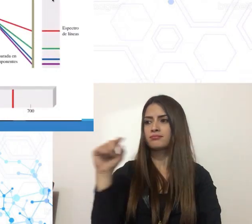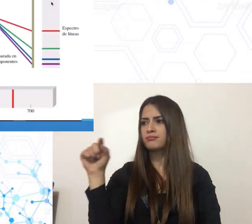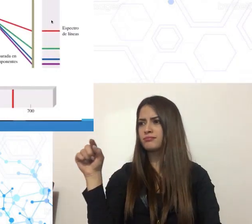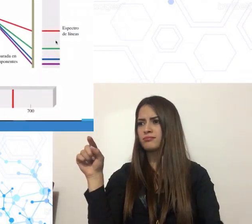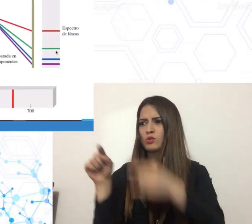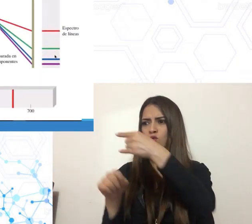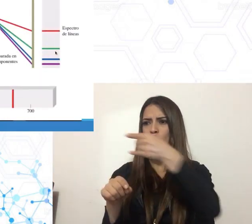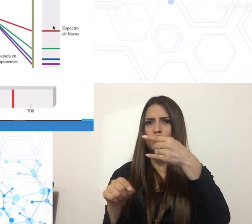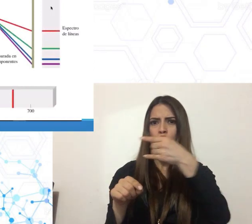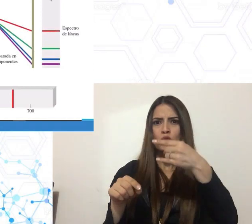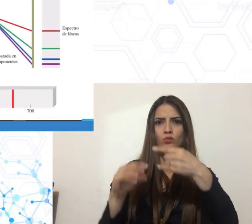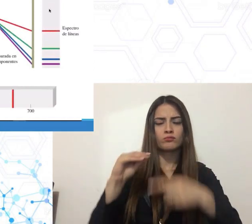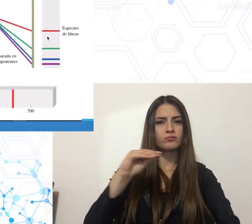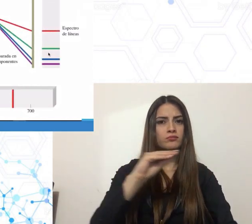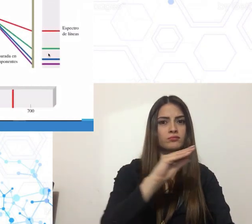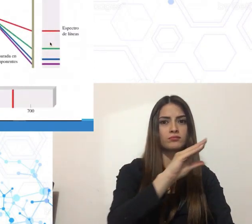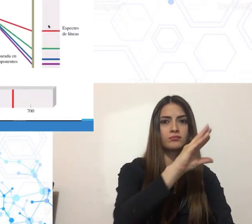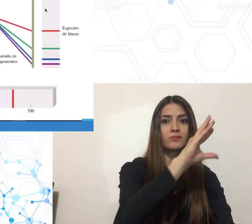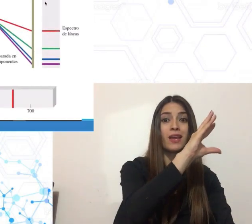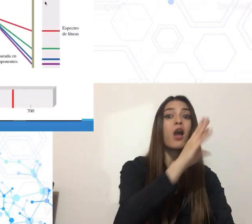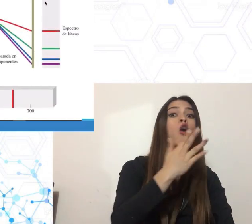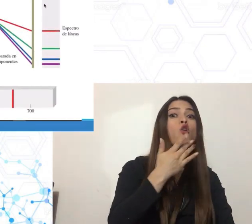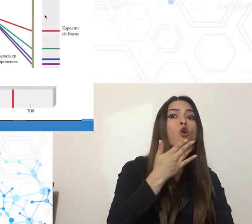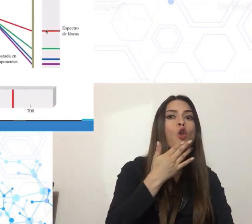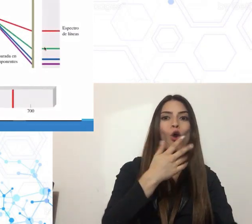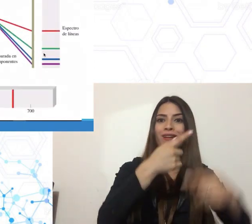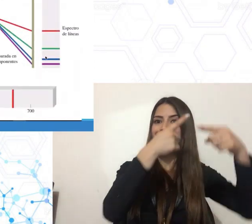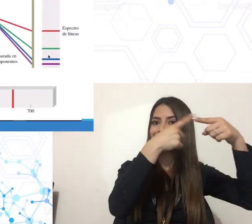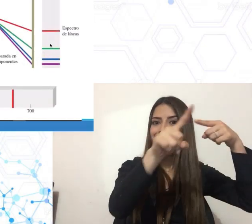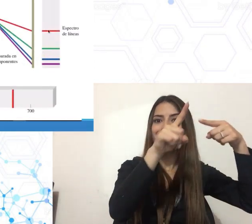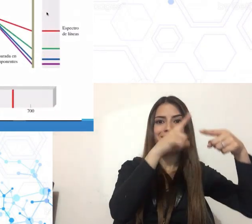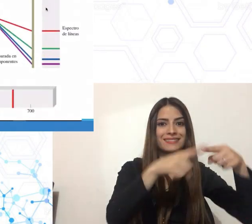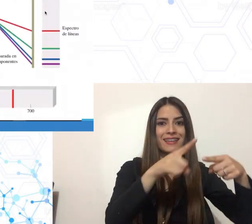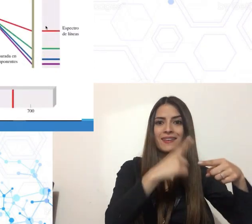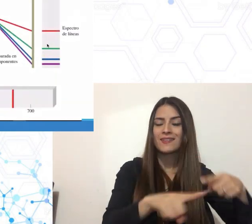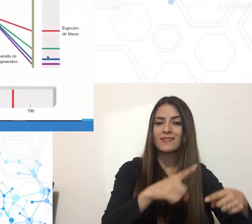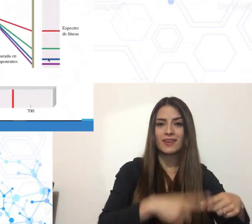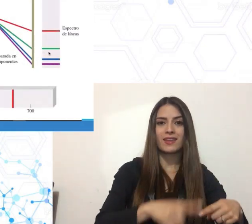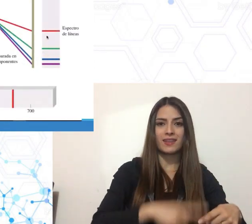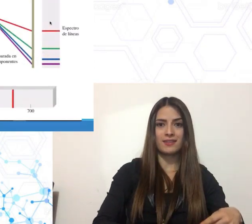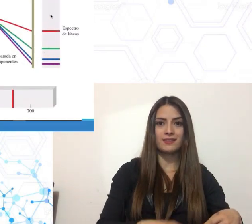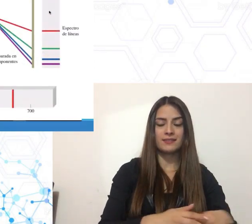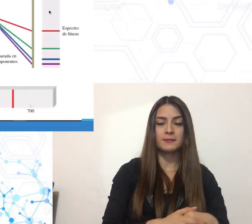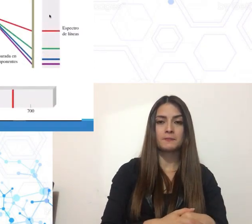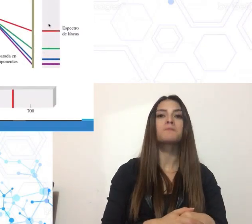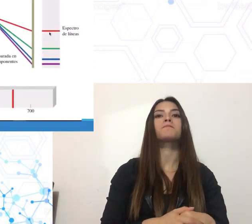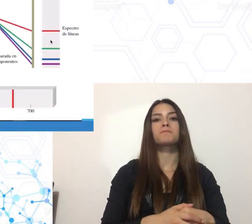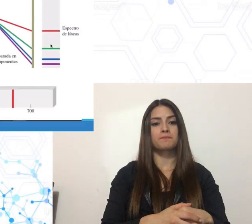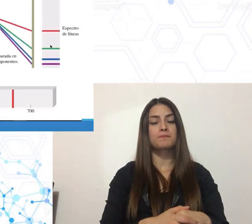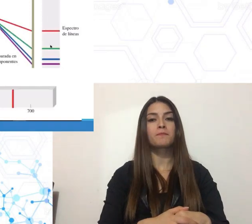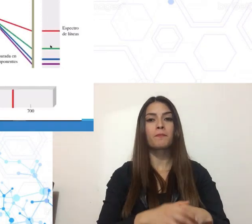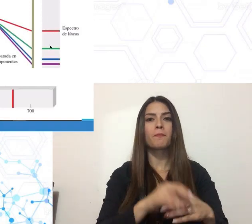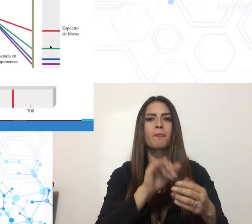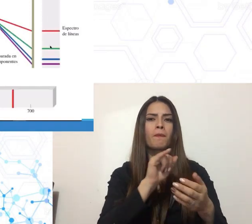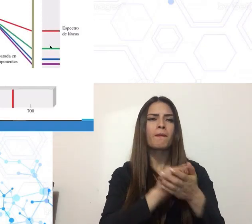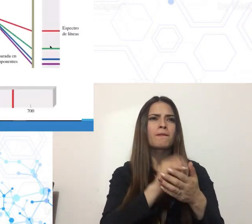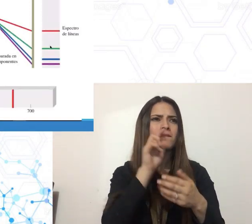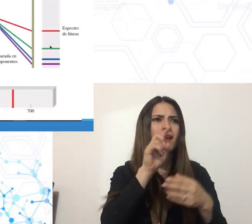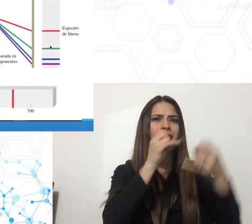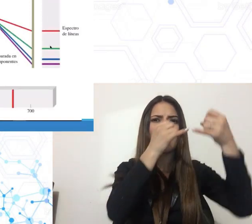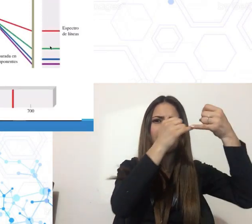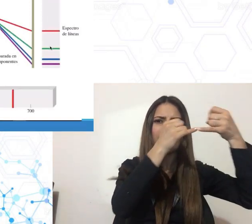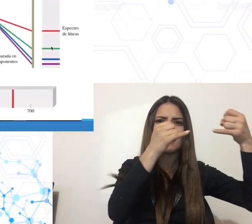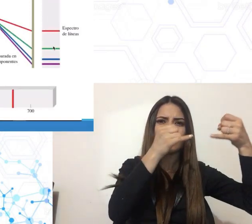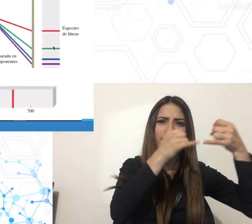placa. A esto se le llama el espectro de líneas y no hay dos sustancias químicas que tengan el mismo espectro de